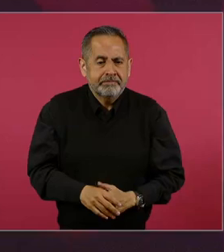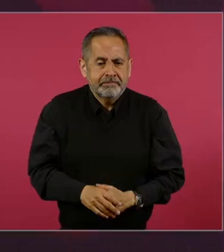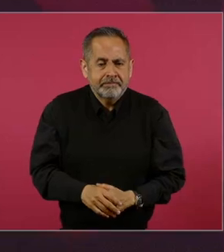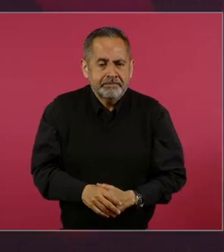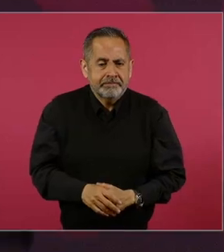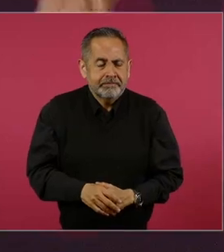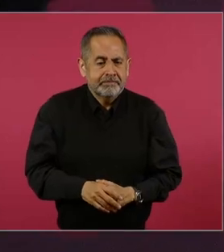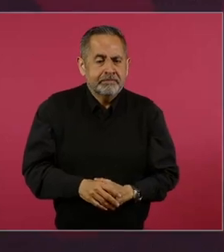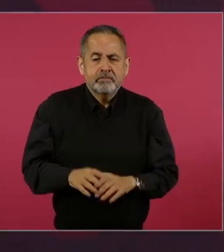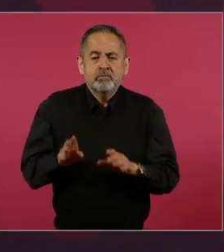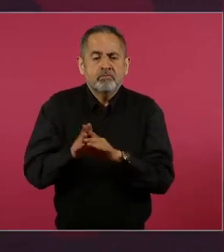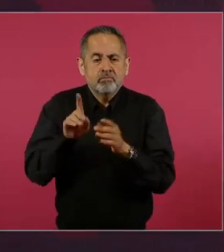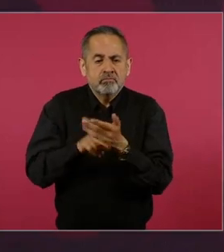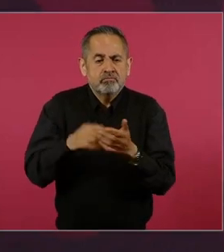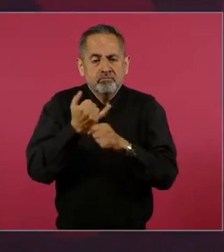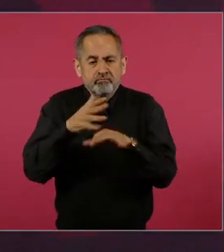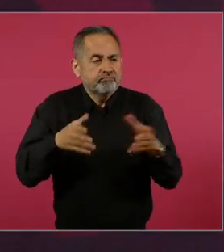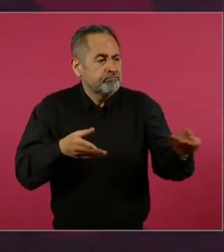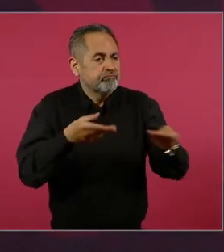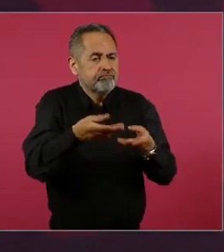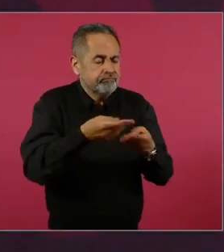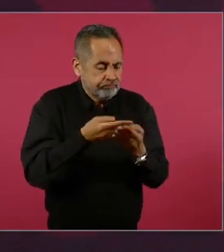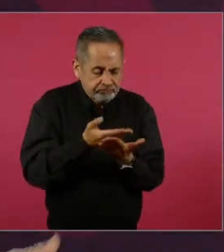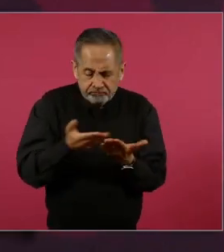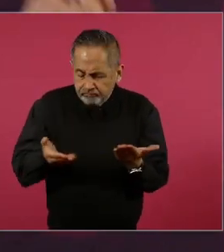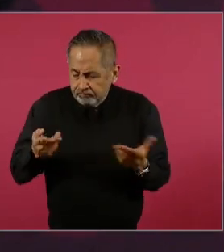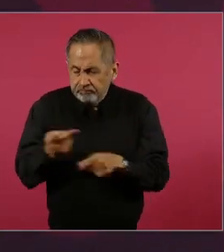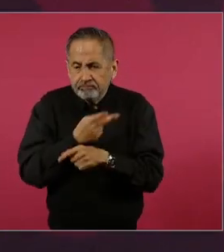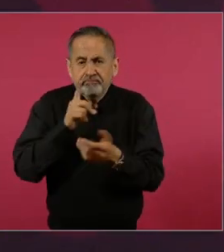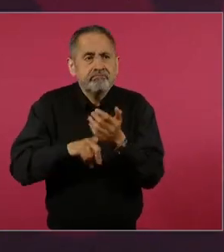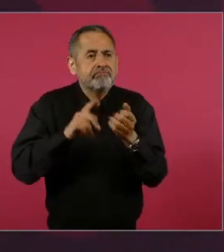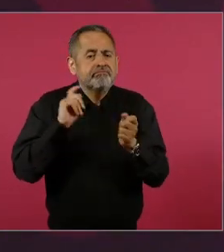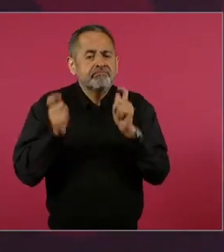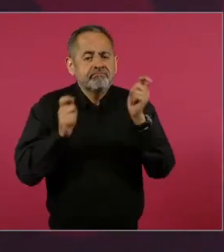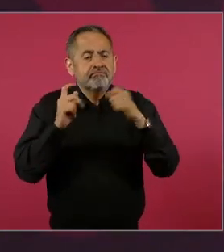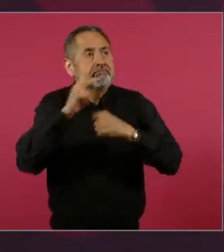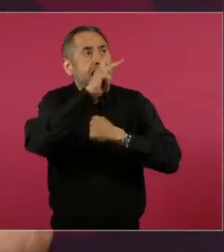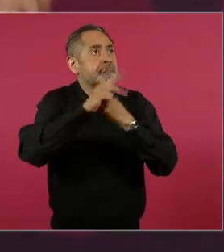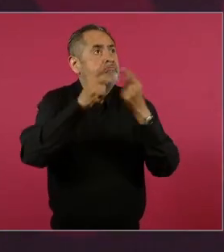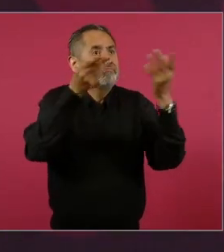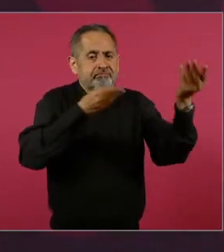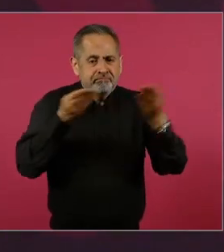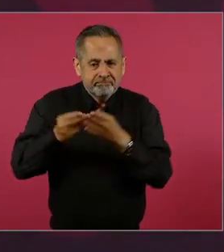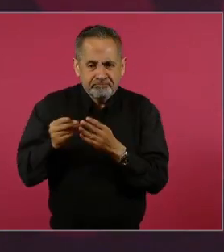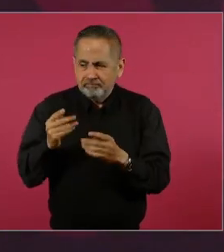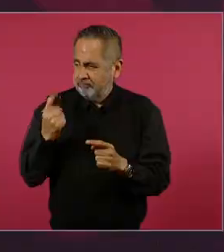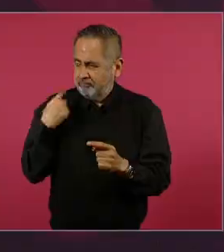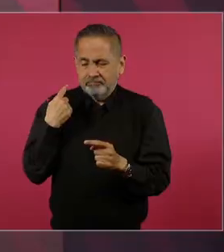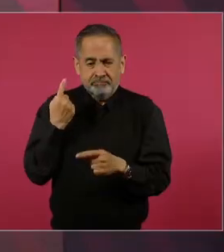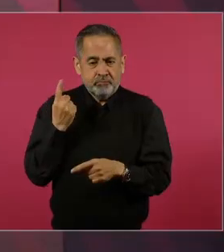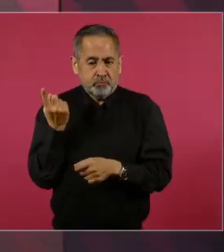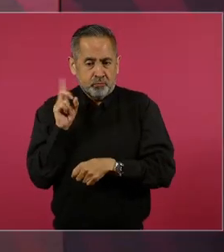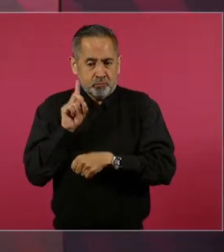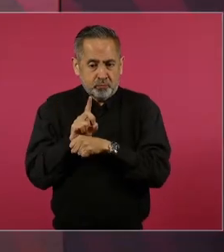cómo se recibe la información de lo que sucede en todo el país en las últimas 24 horas,